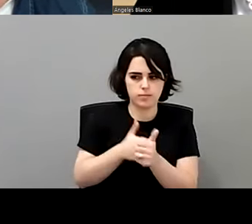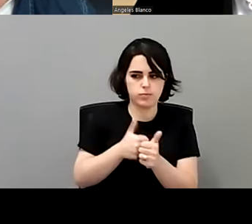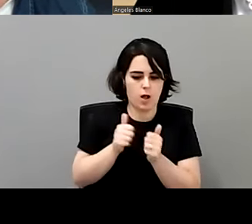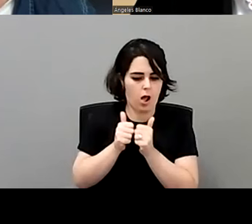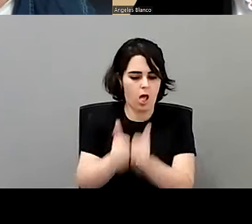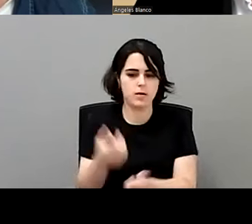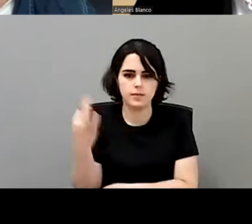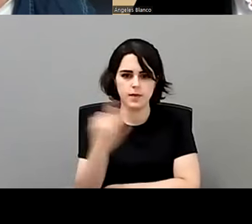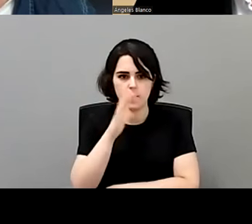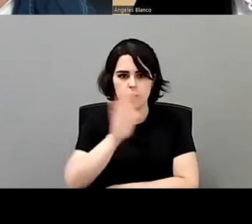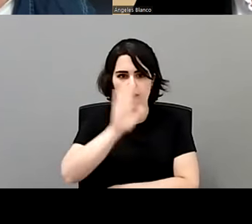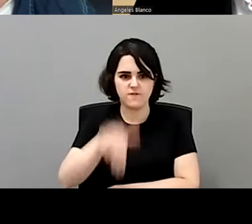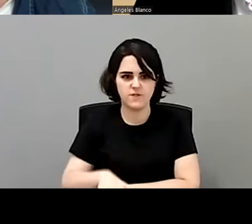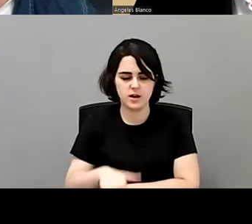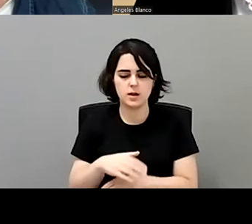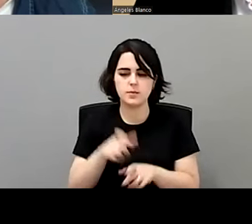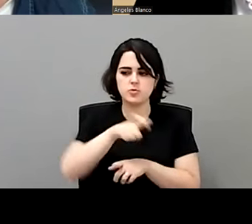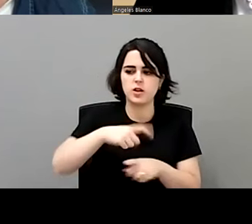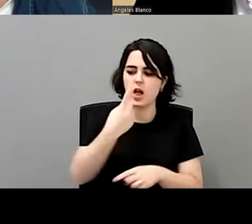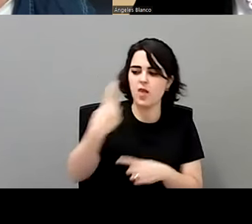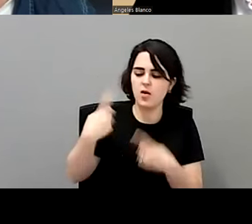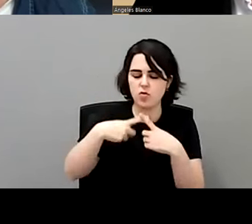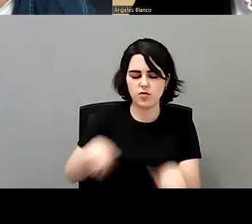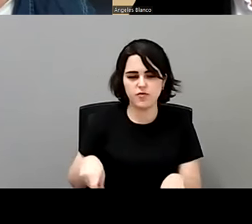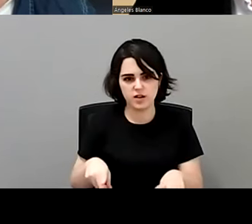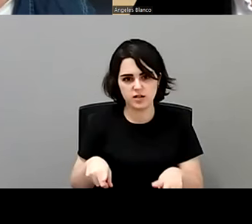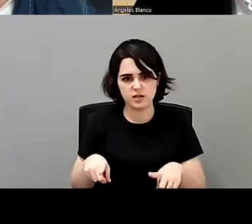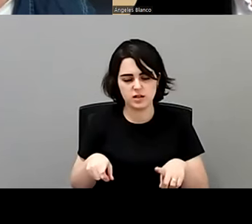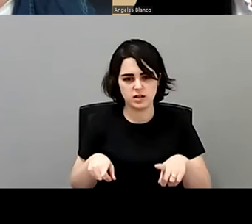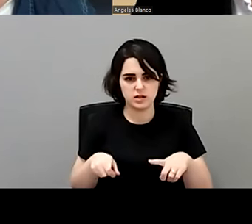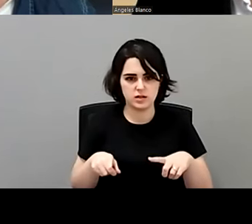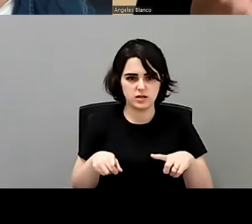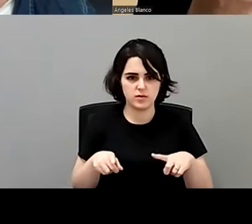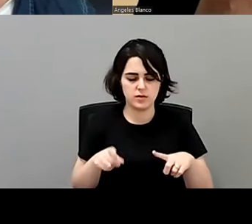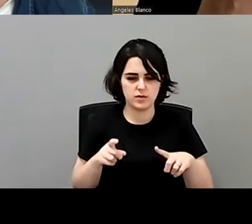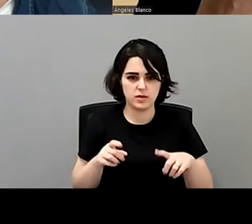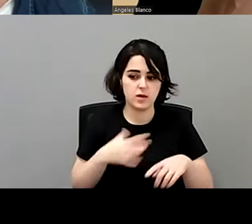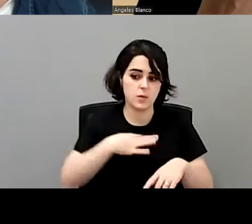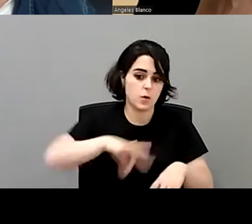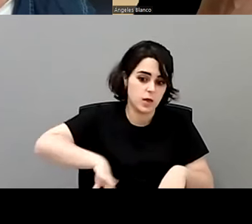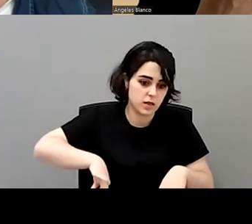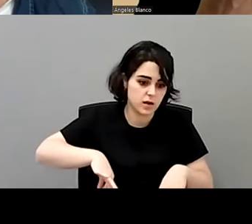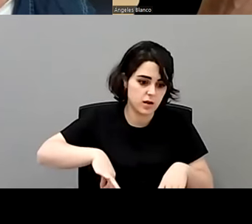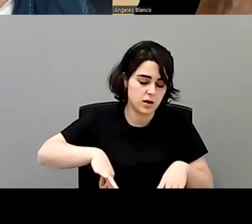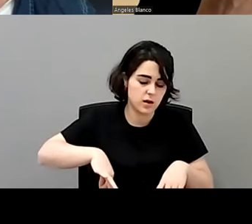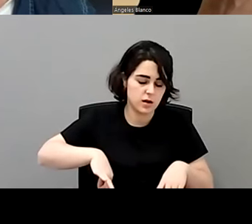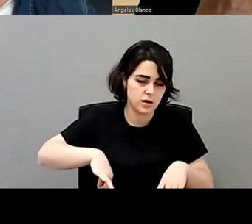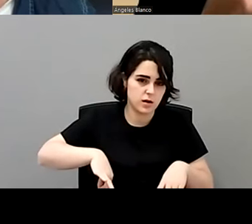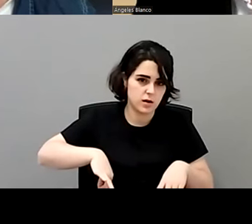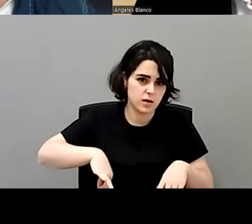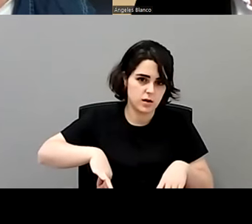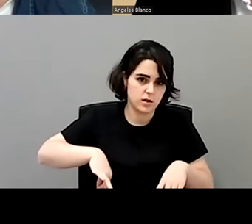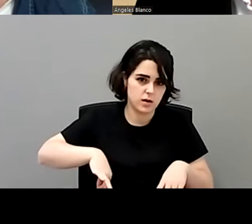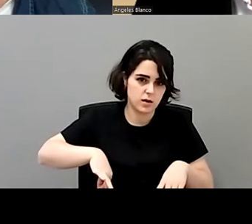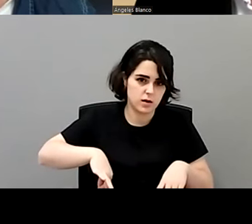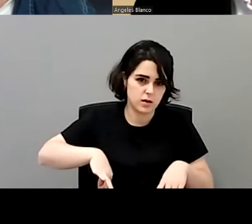somos diferentes y a lo mejor no tienen que